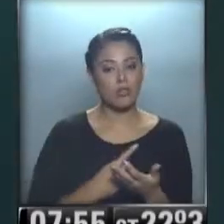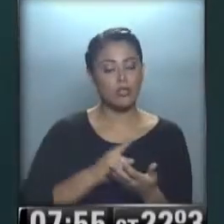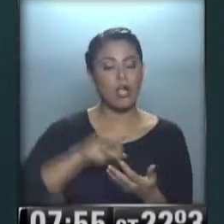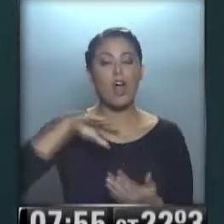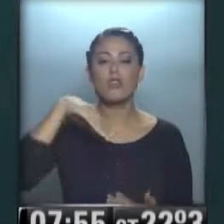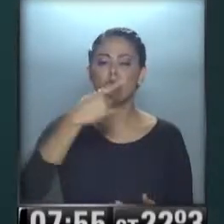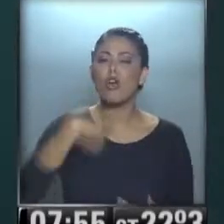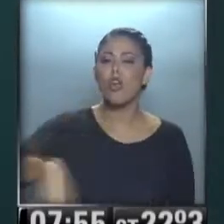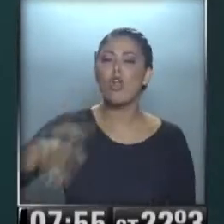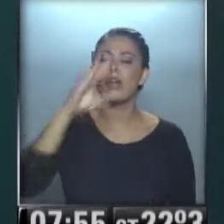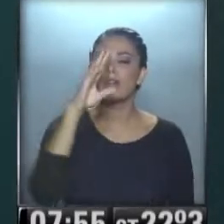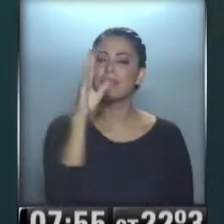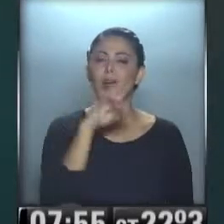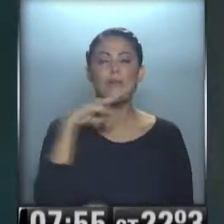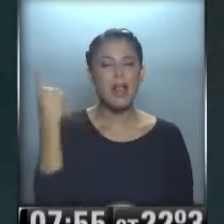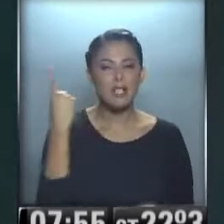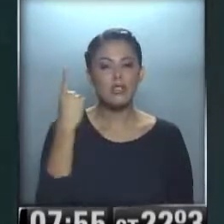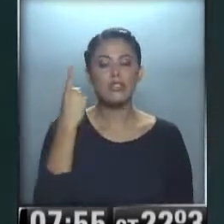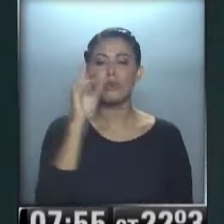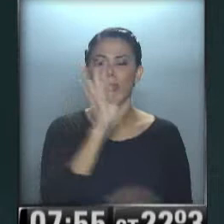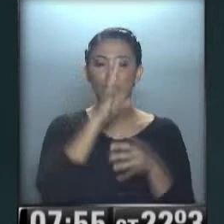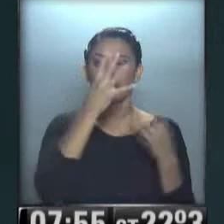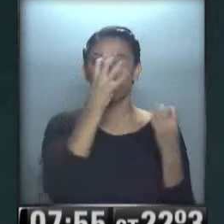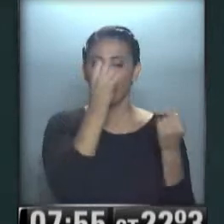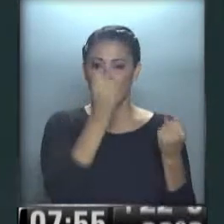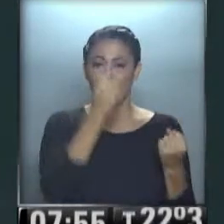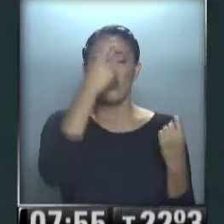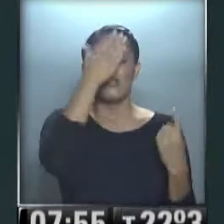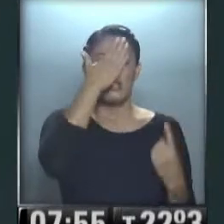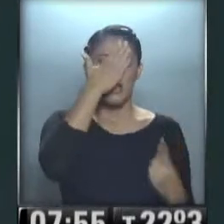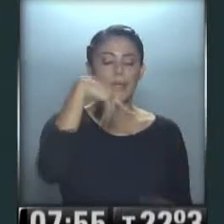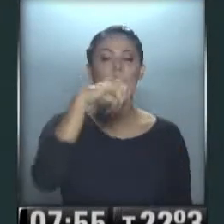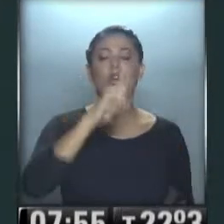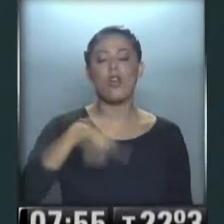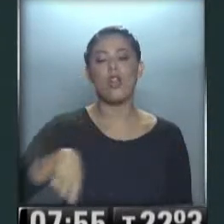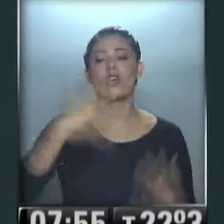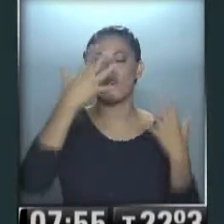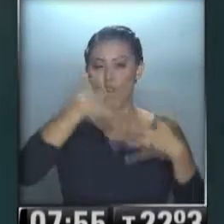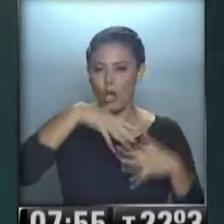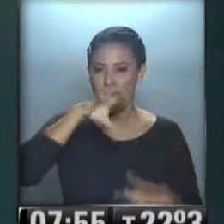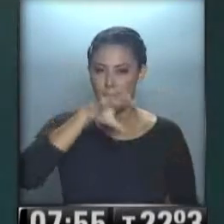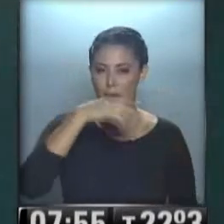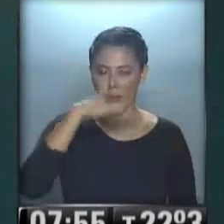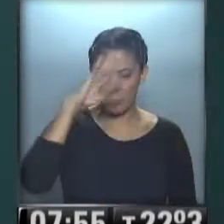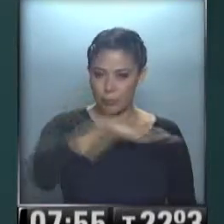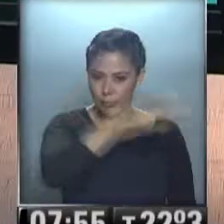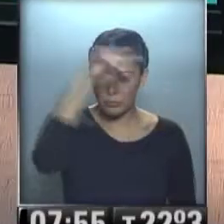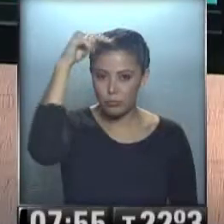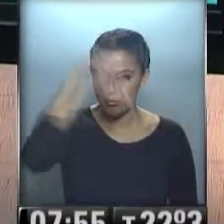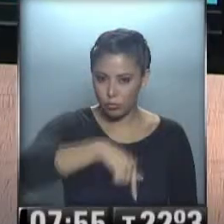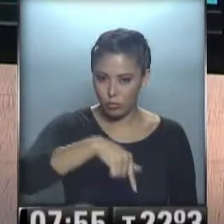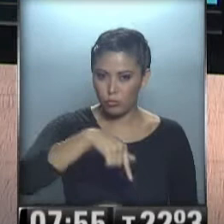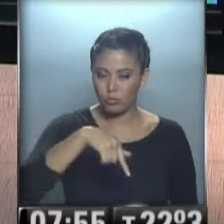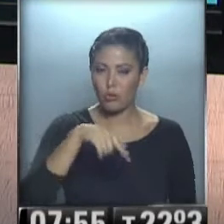ese amarillito como seco, seco, allí hasta rosa, en el sur de La Pampa, ya asomando la